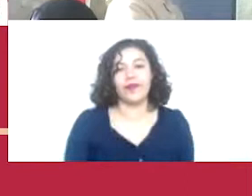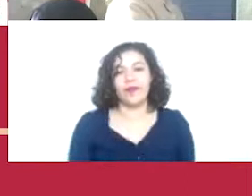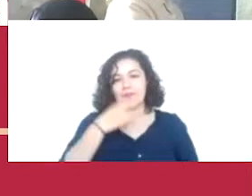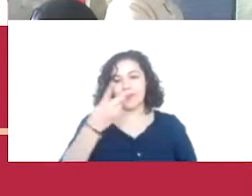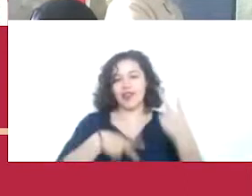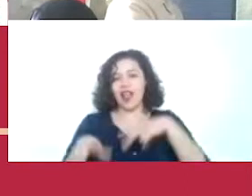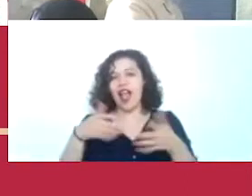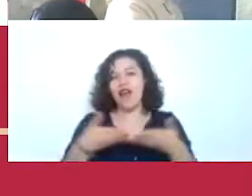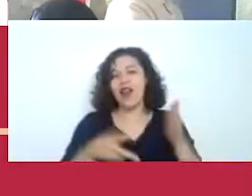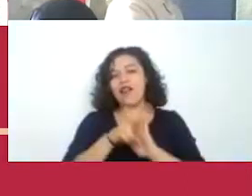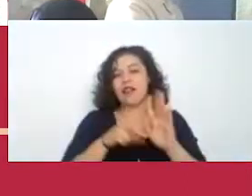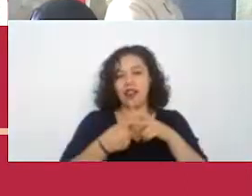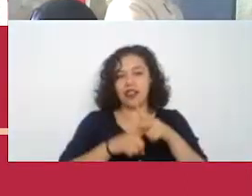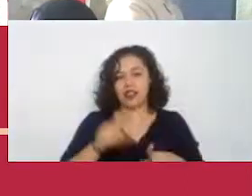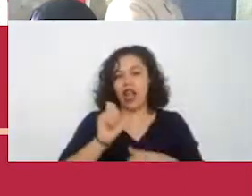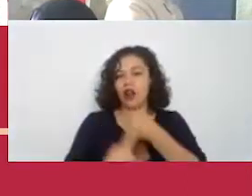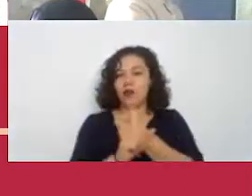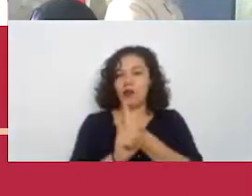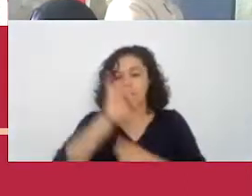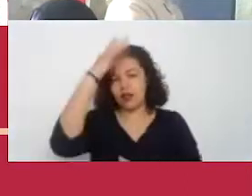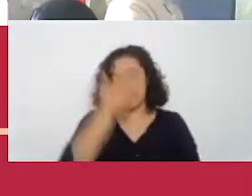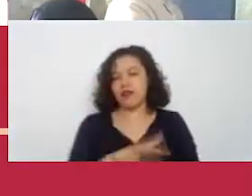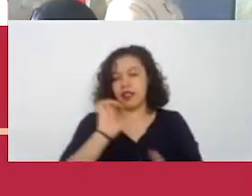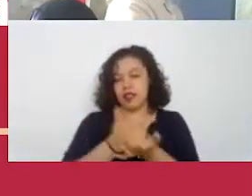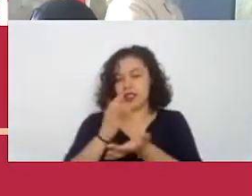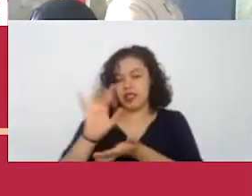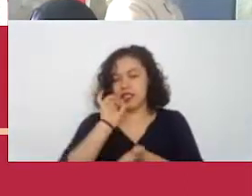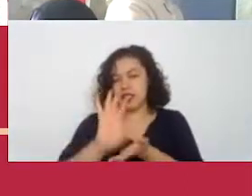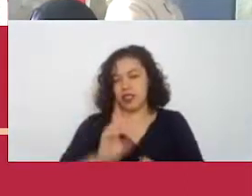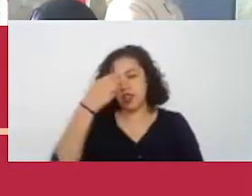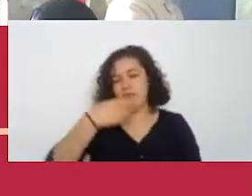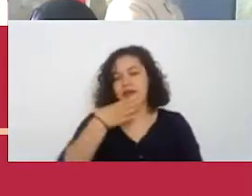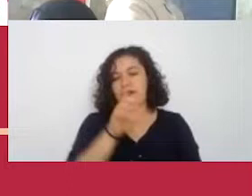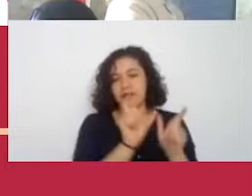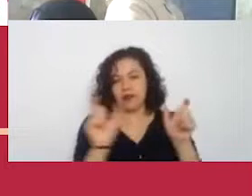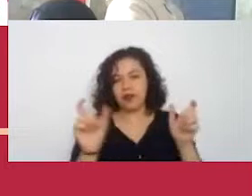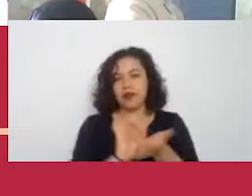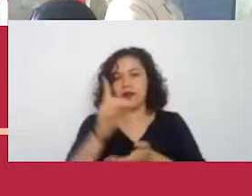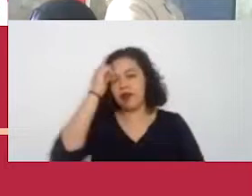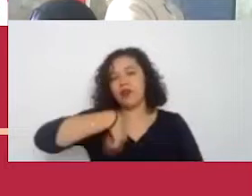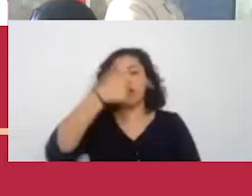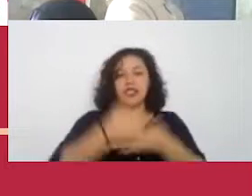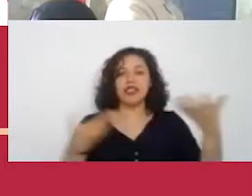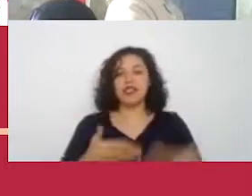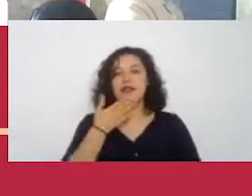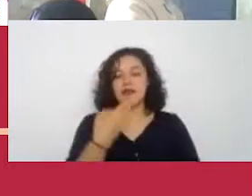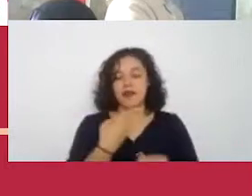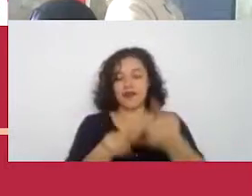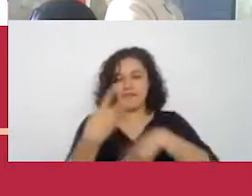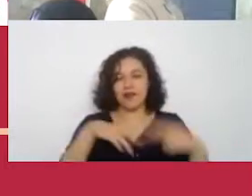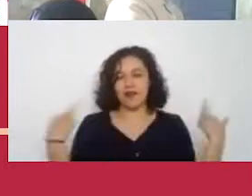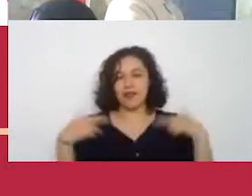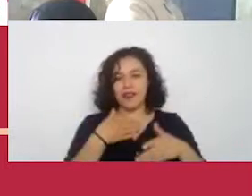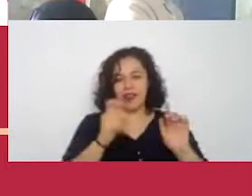correspondiente. Por favor, no olviden colocar su nombre completo por medio del chat, ya que de esta forma registramos su asistencia. Maestra, bienvenida, le cedo la